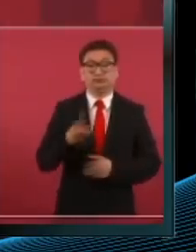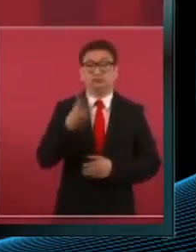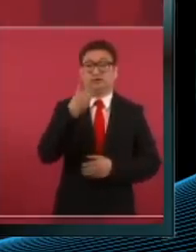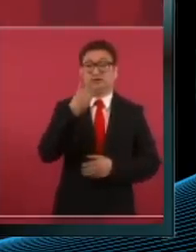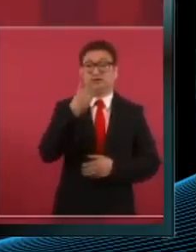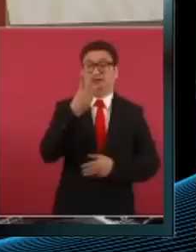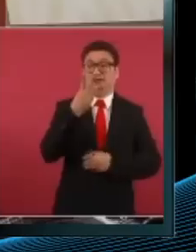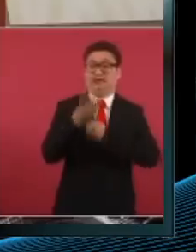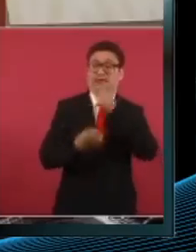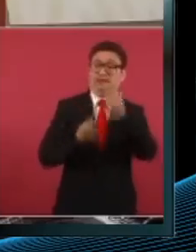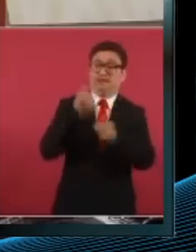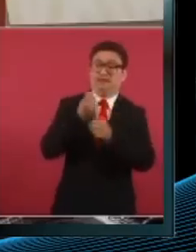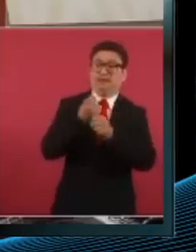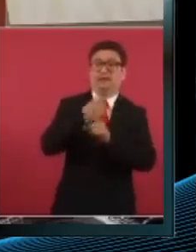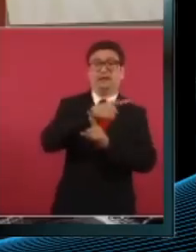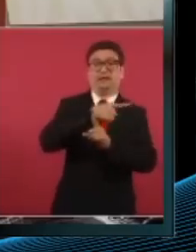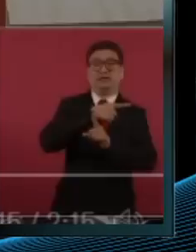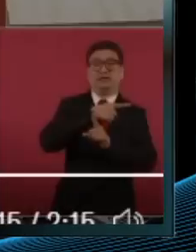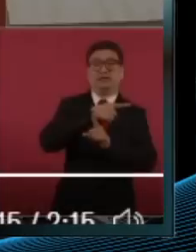3 años y medio.